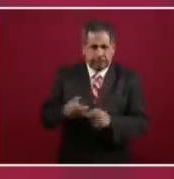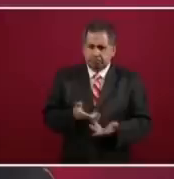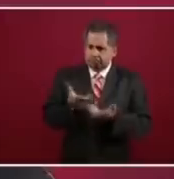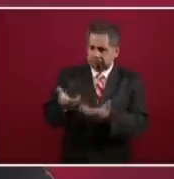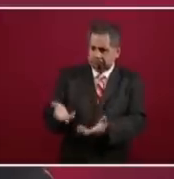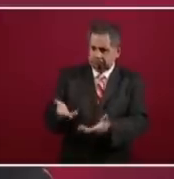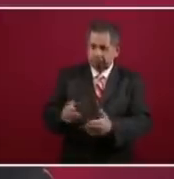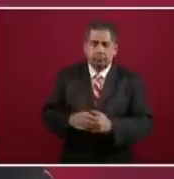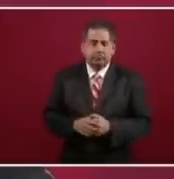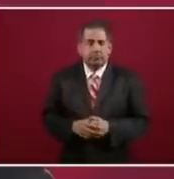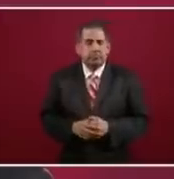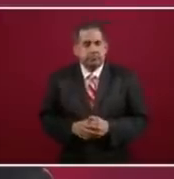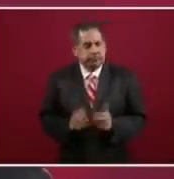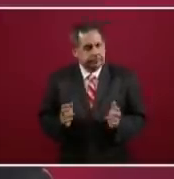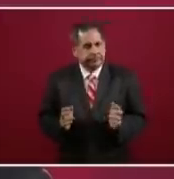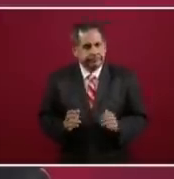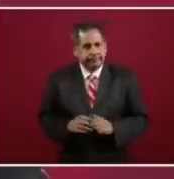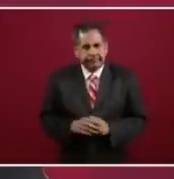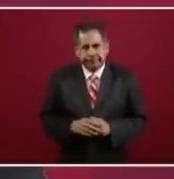eso sí